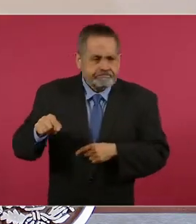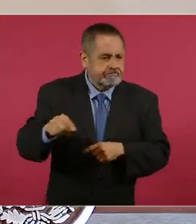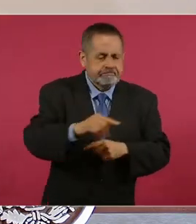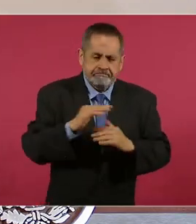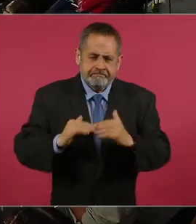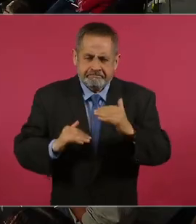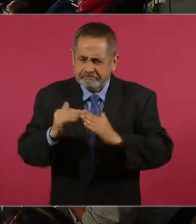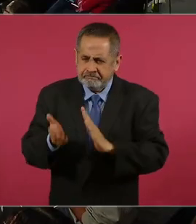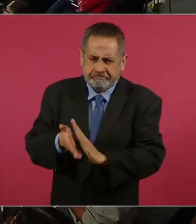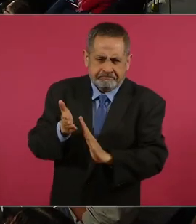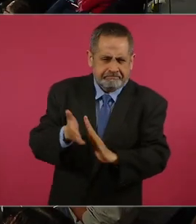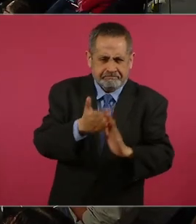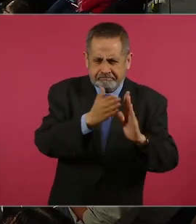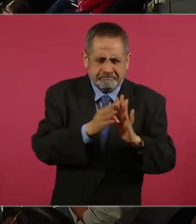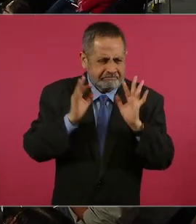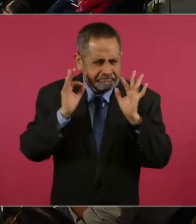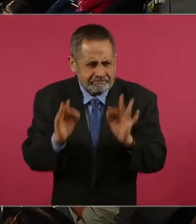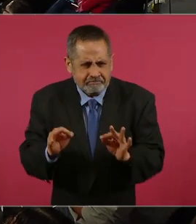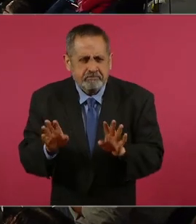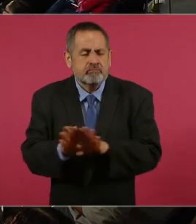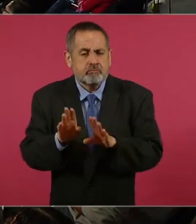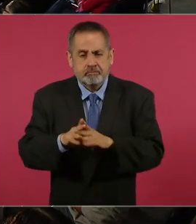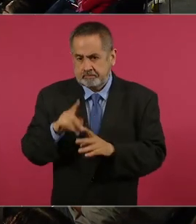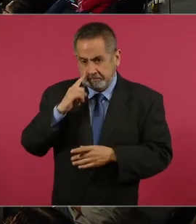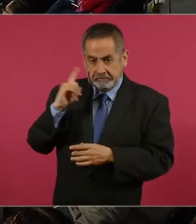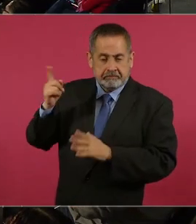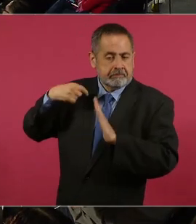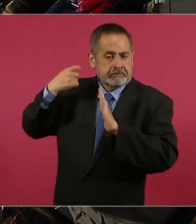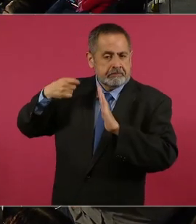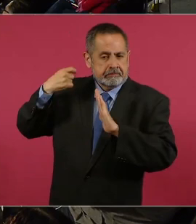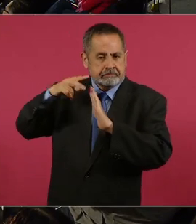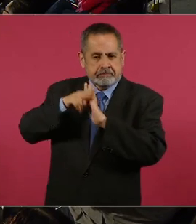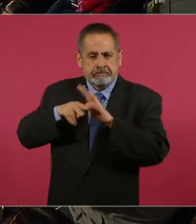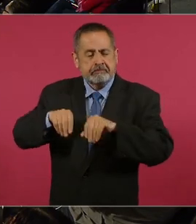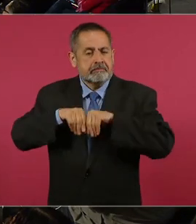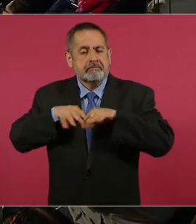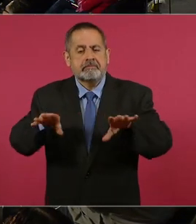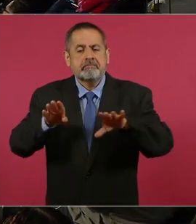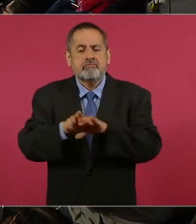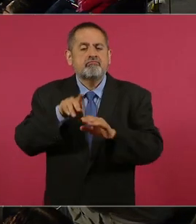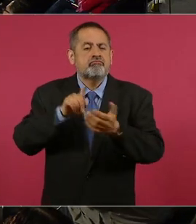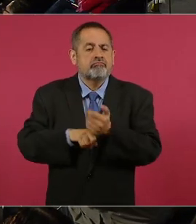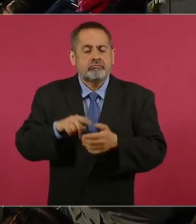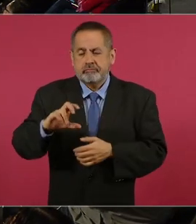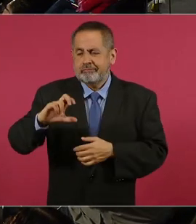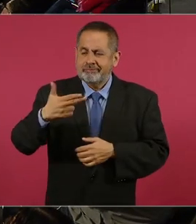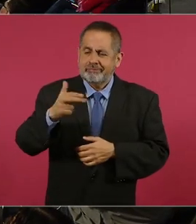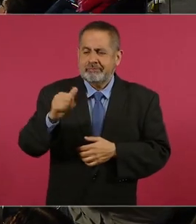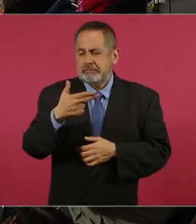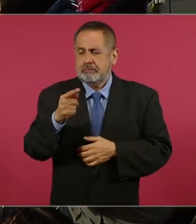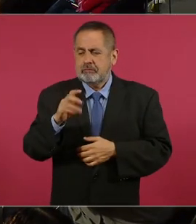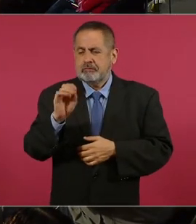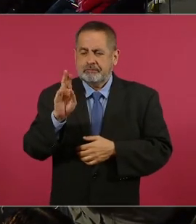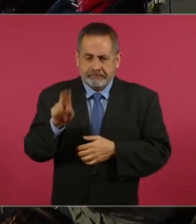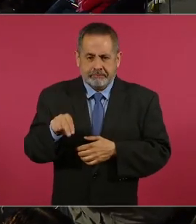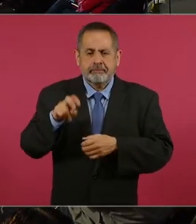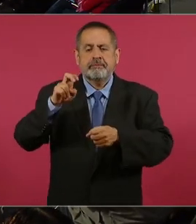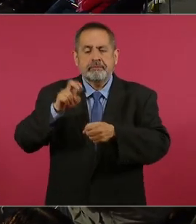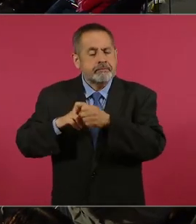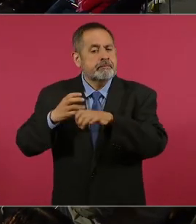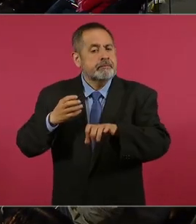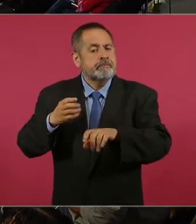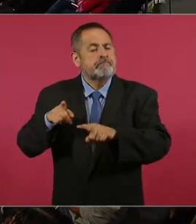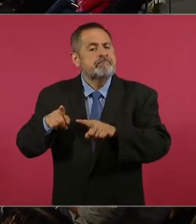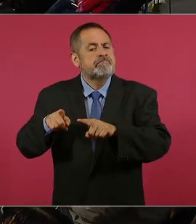arqueológicas, vamos a ver ahora un video que refiere a la zona de Chacchoven en el estado